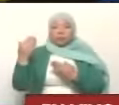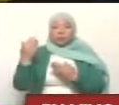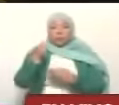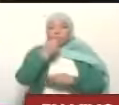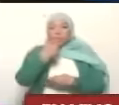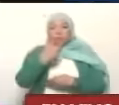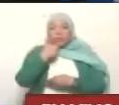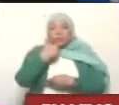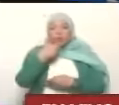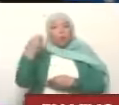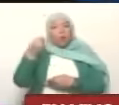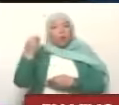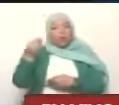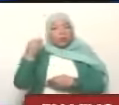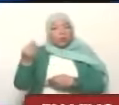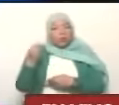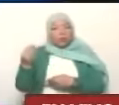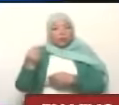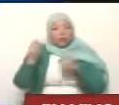calidad, vale.